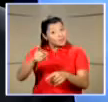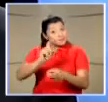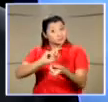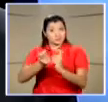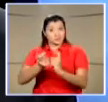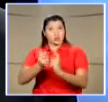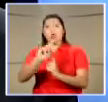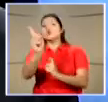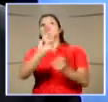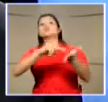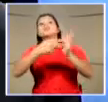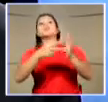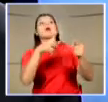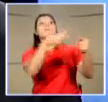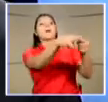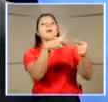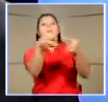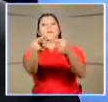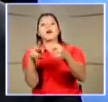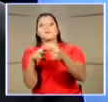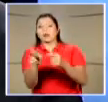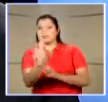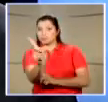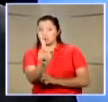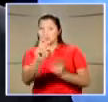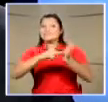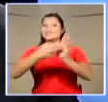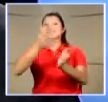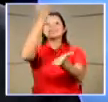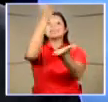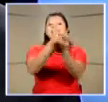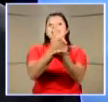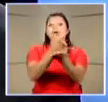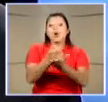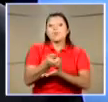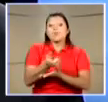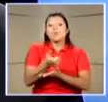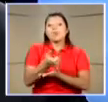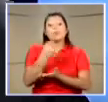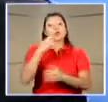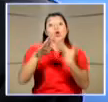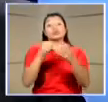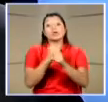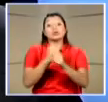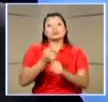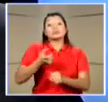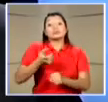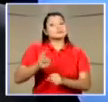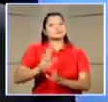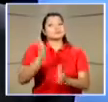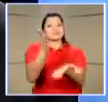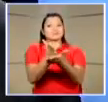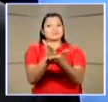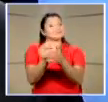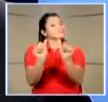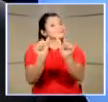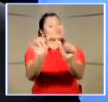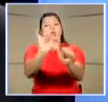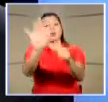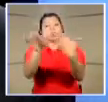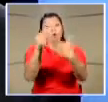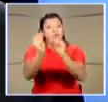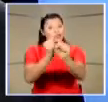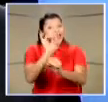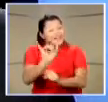es despedir empleados, es detener el aumento automático para que sea más racional y vaya de acuerdo a la capacidad de la economía. Eso es lo que hay